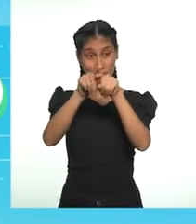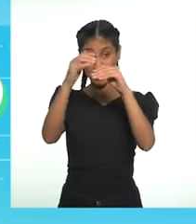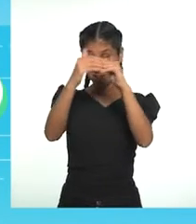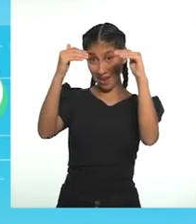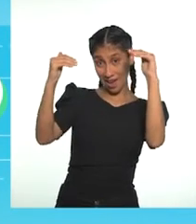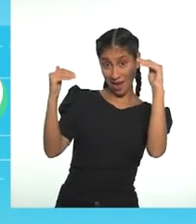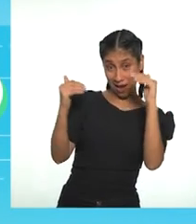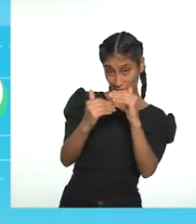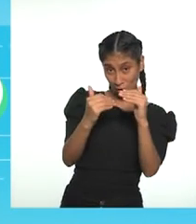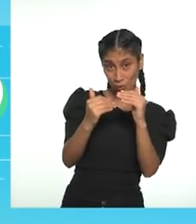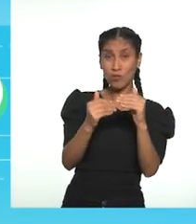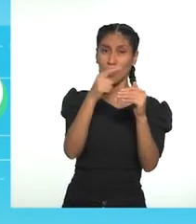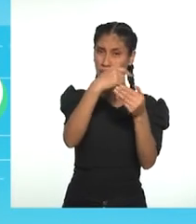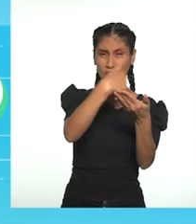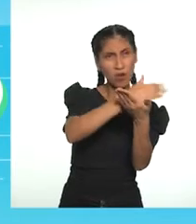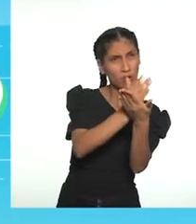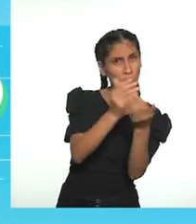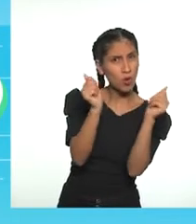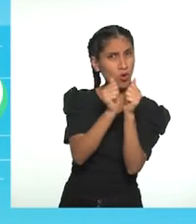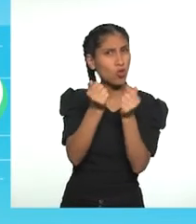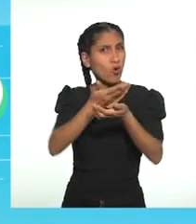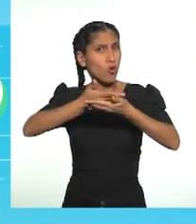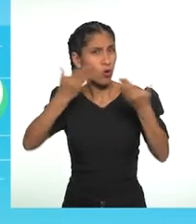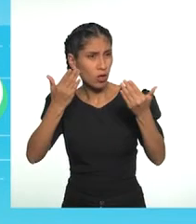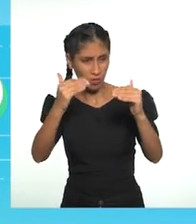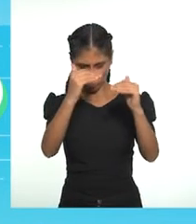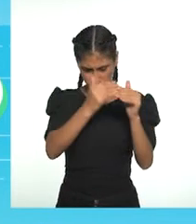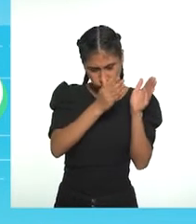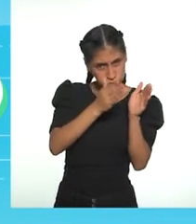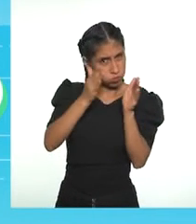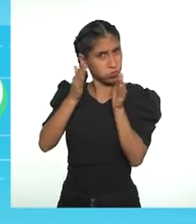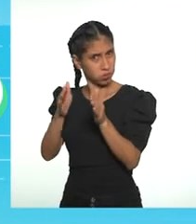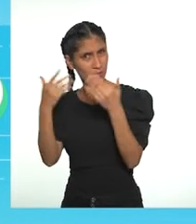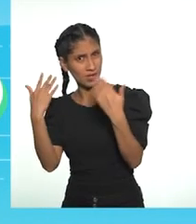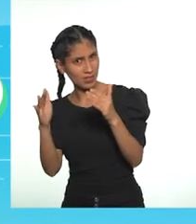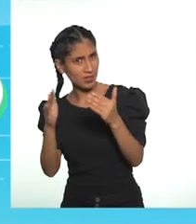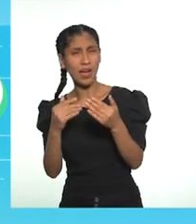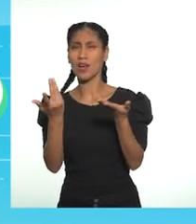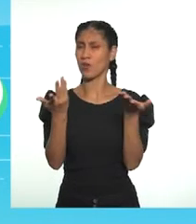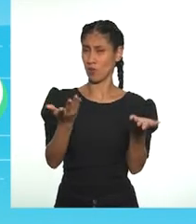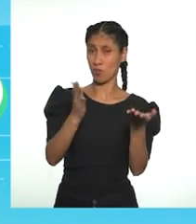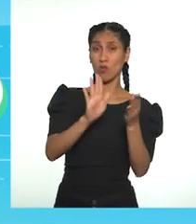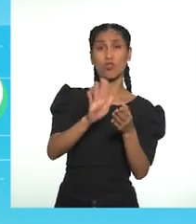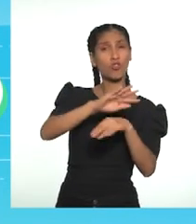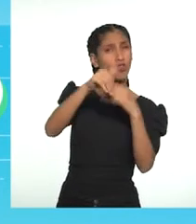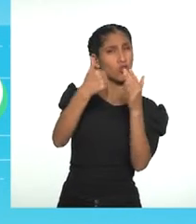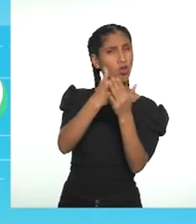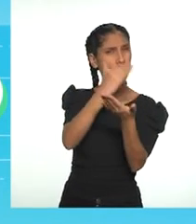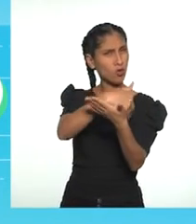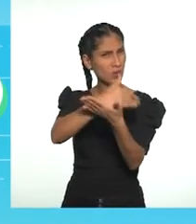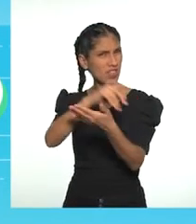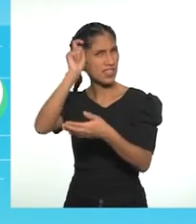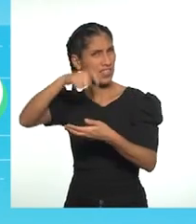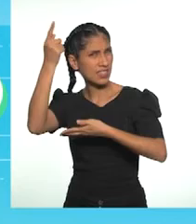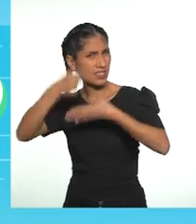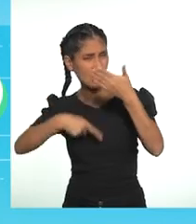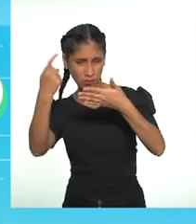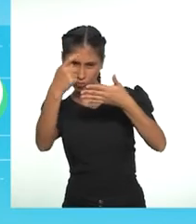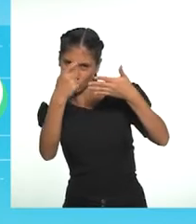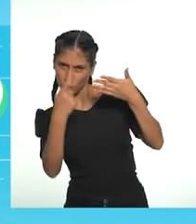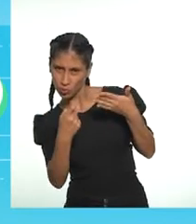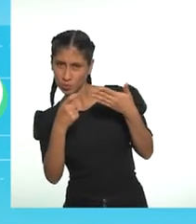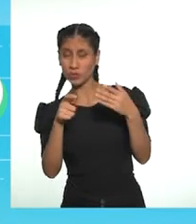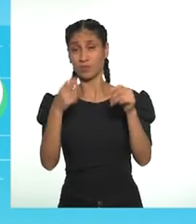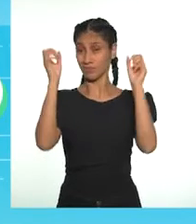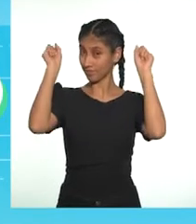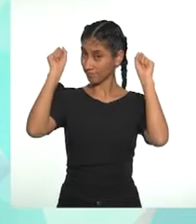inferior hay una receta para acompañar la pachamanca y vemos que guarda la misma estructura. Están los ingredientes y las instrucciones